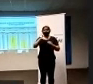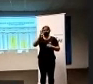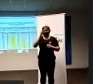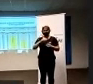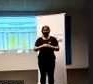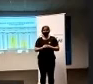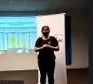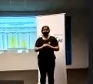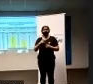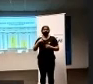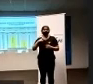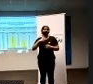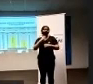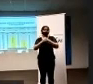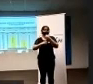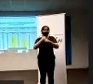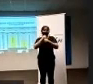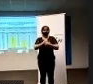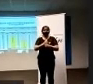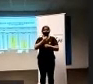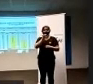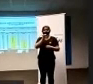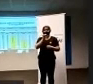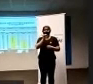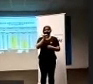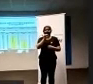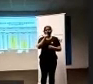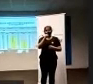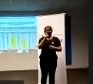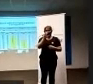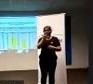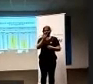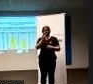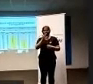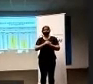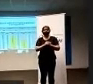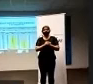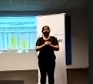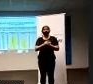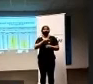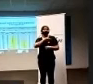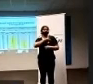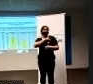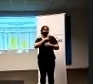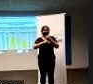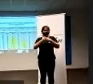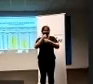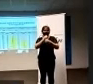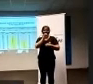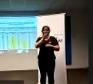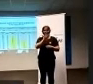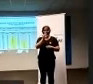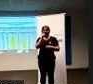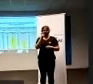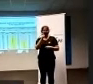75 y 79 y 80 años y más también. Y en cuanto a la tercera dosis, se vio un porcentaje